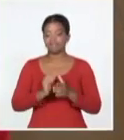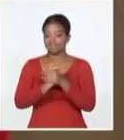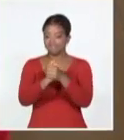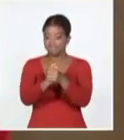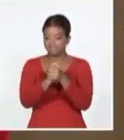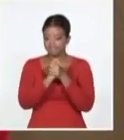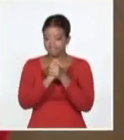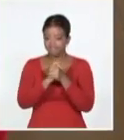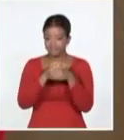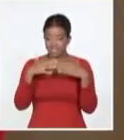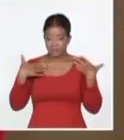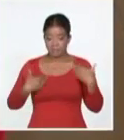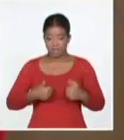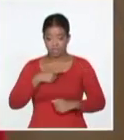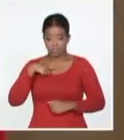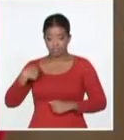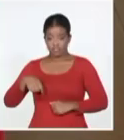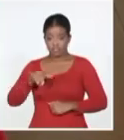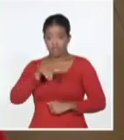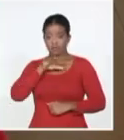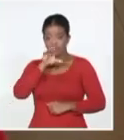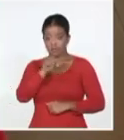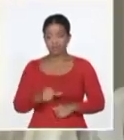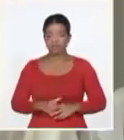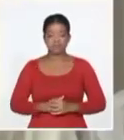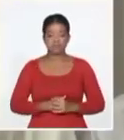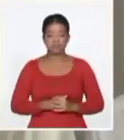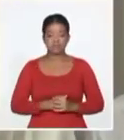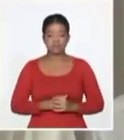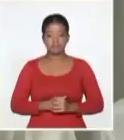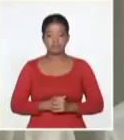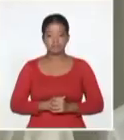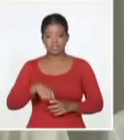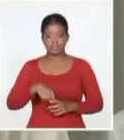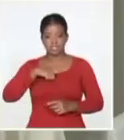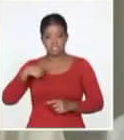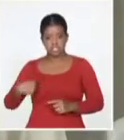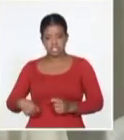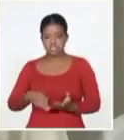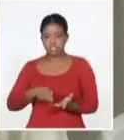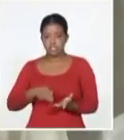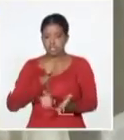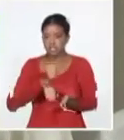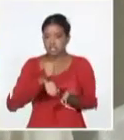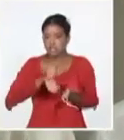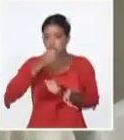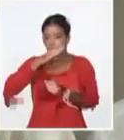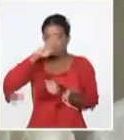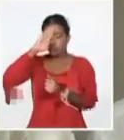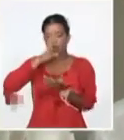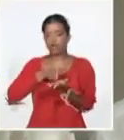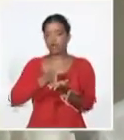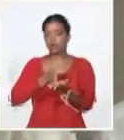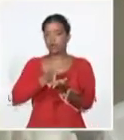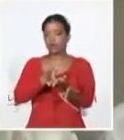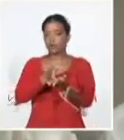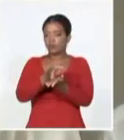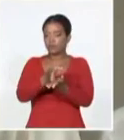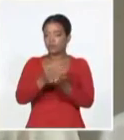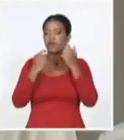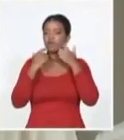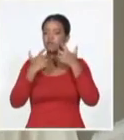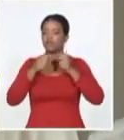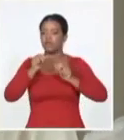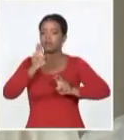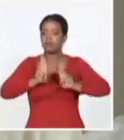el embajador chino. China está dispuesta a trabajar con la parte cubana para continuar implementando los importantes